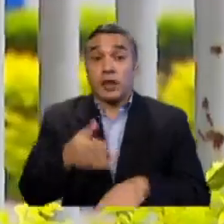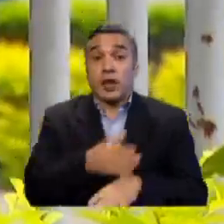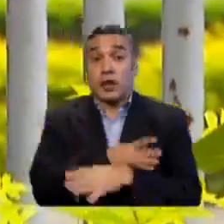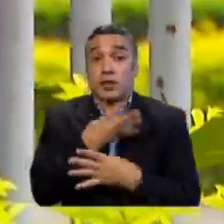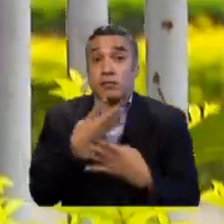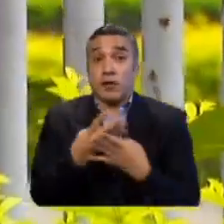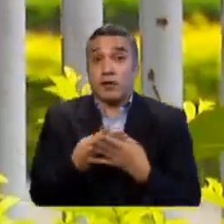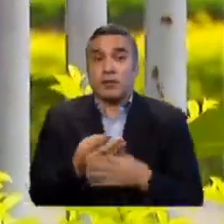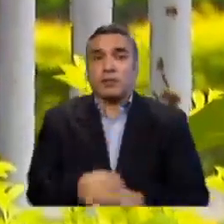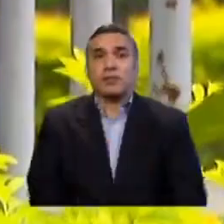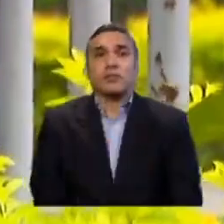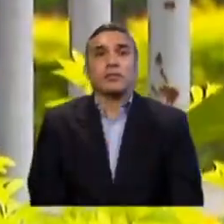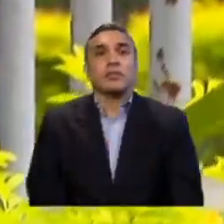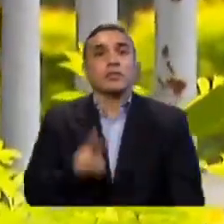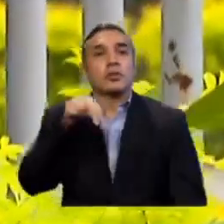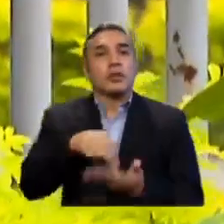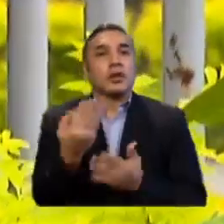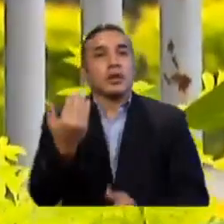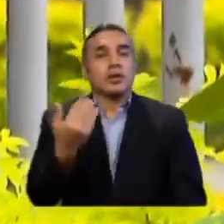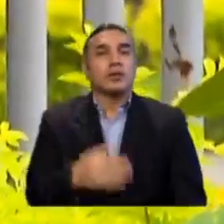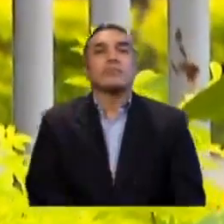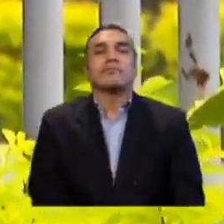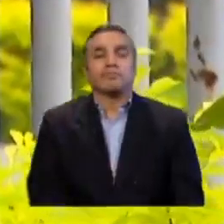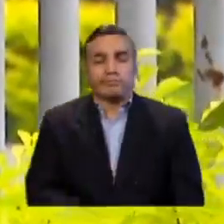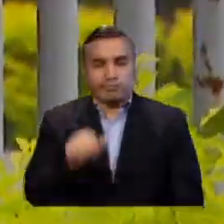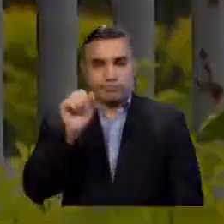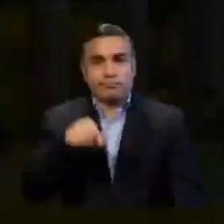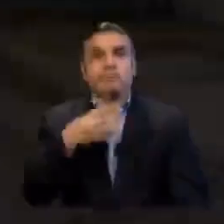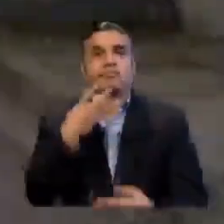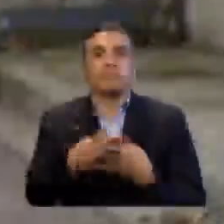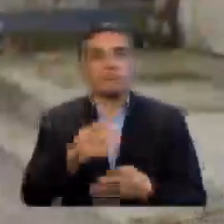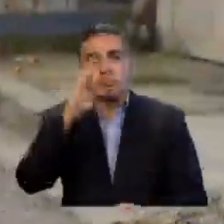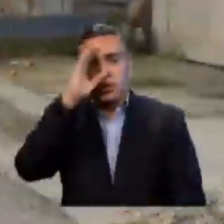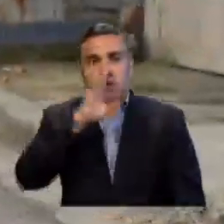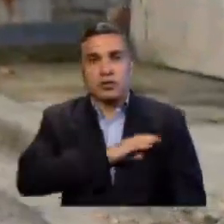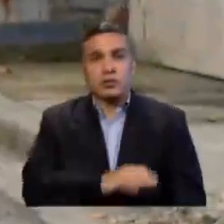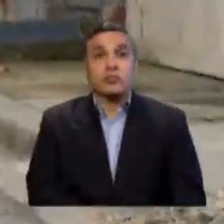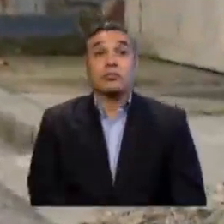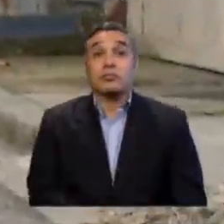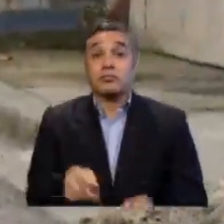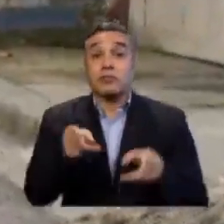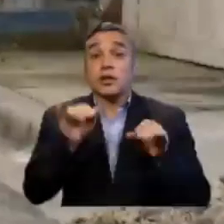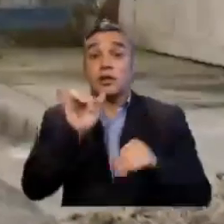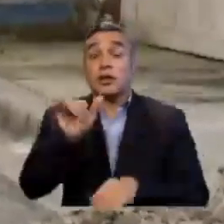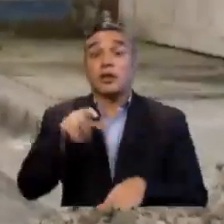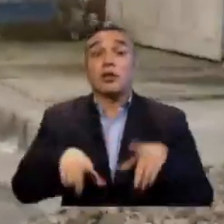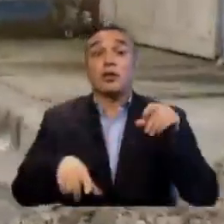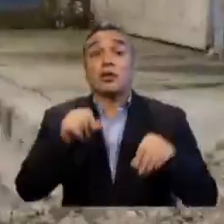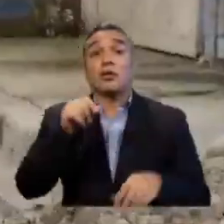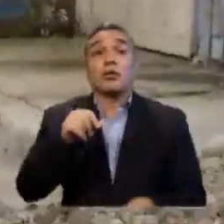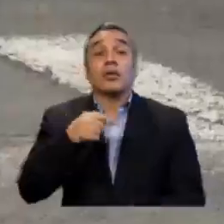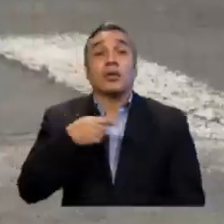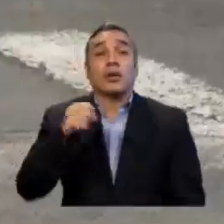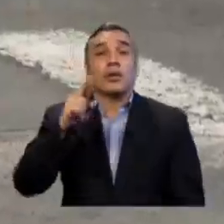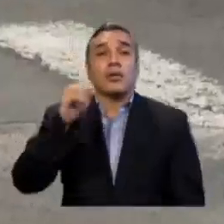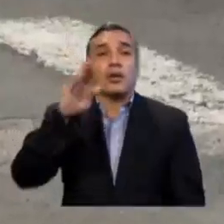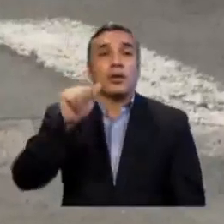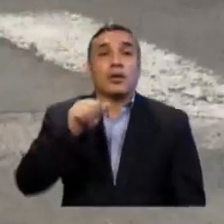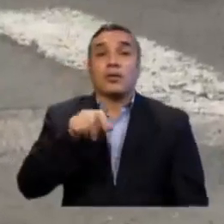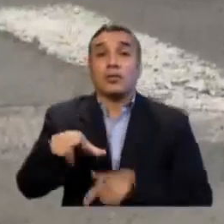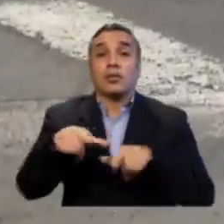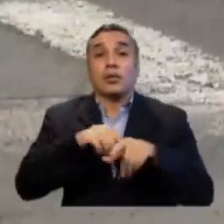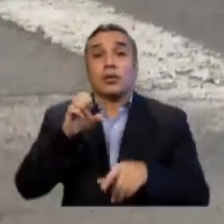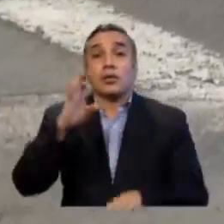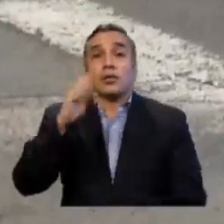registra antecedentes penales en el 2015, sí fue detenido por la policía. El mismo sábado, en la cooperativa Guevara Moreno, en el